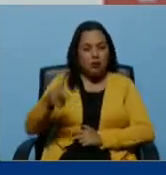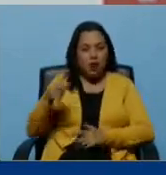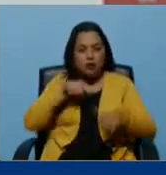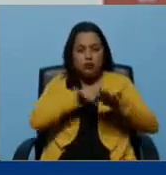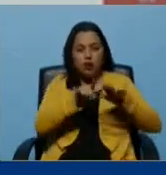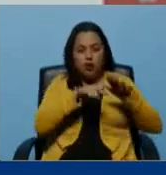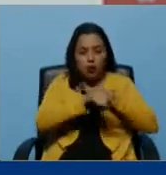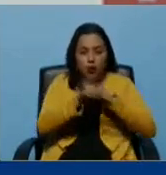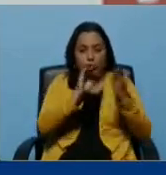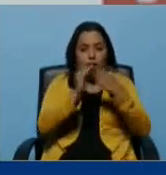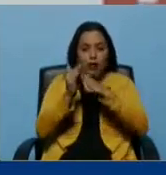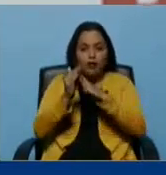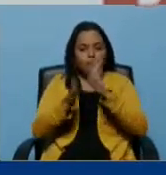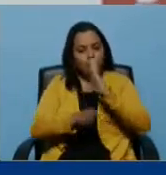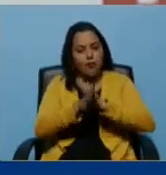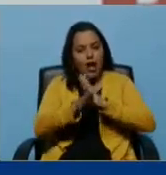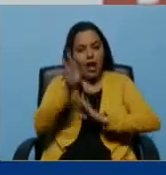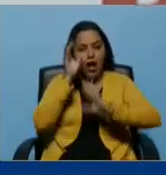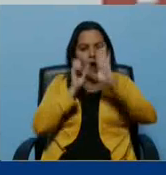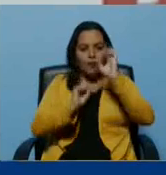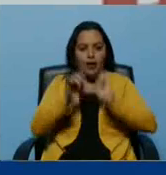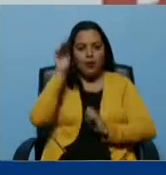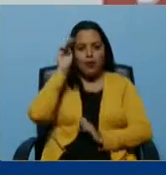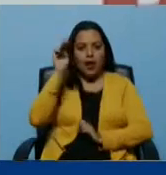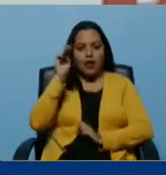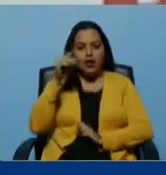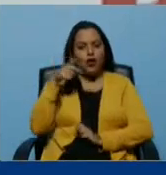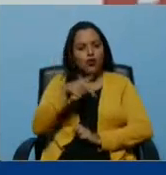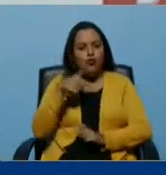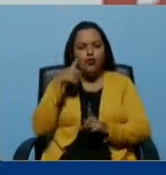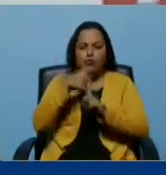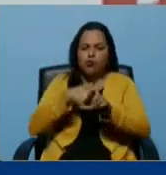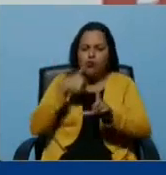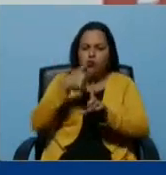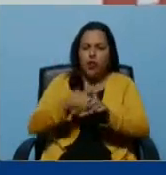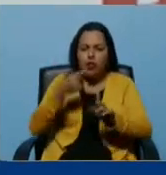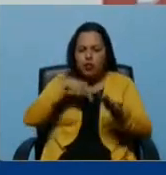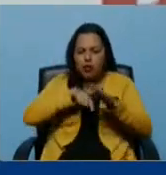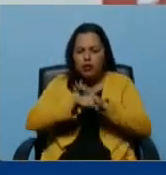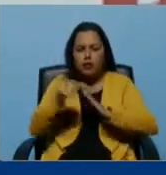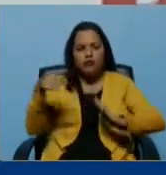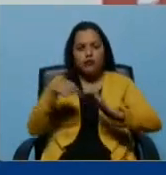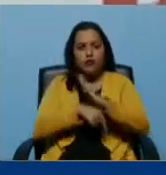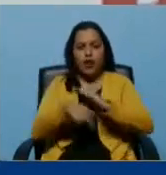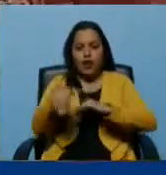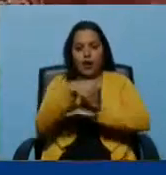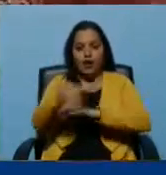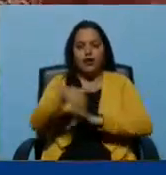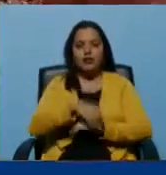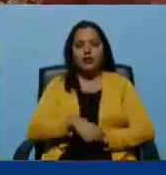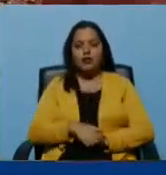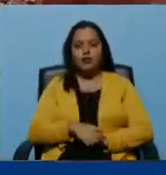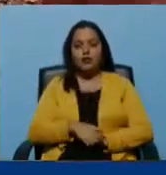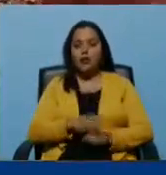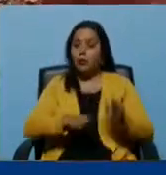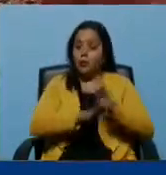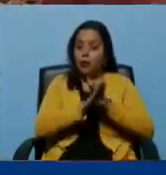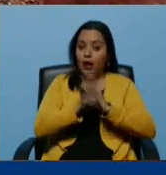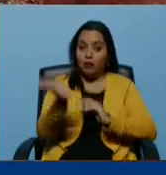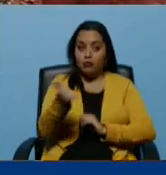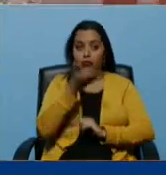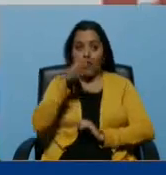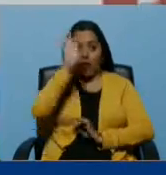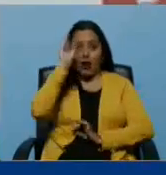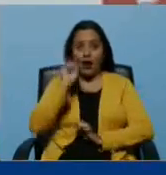esos maestros y maestras que resistieron en las catacumbas, en las calles profundas. Vayan ustedes a aprender de